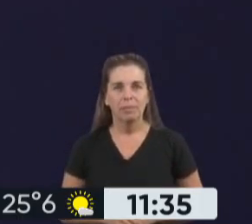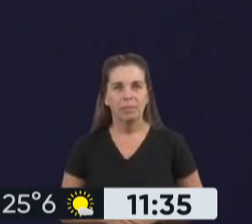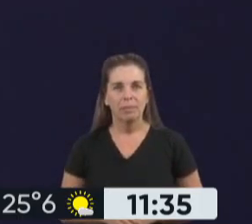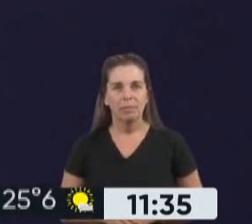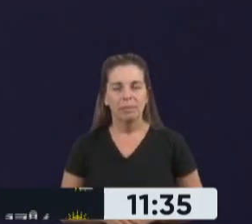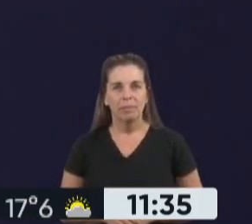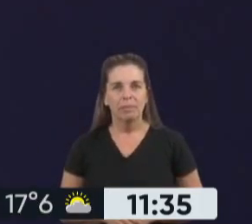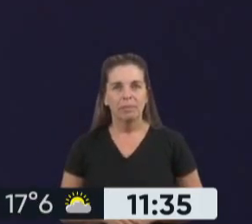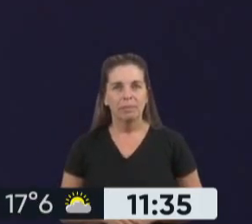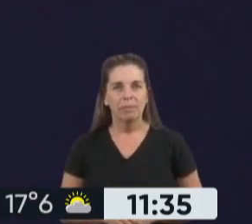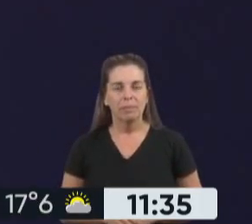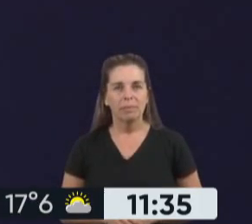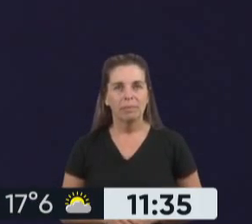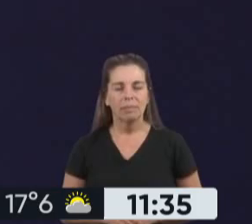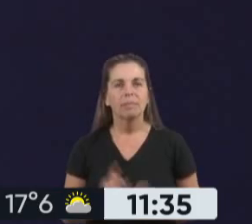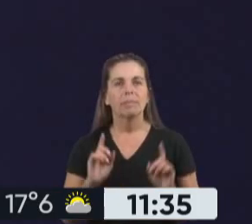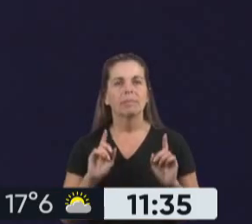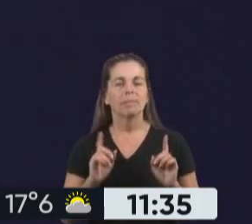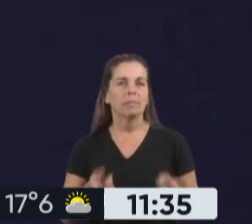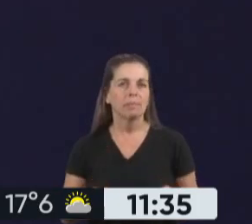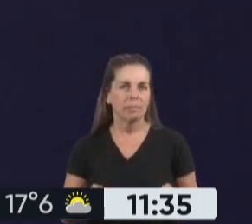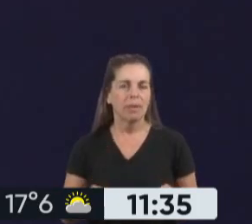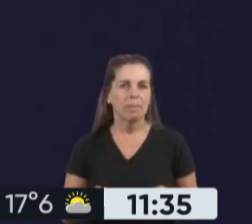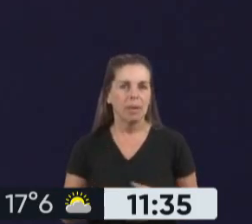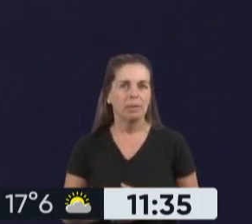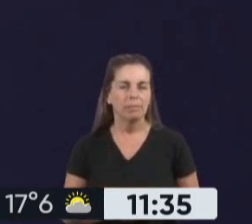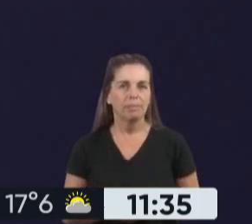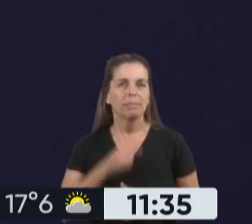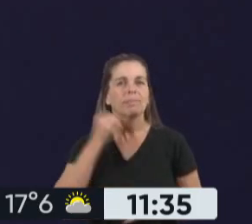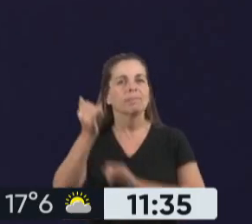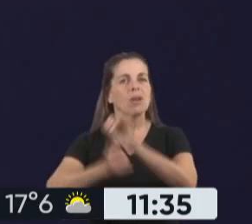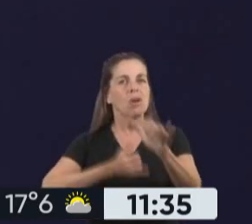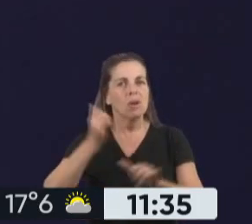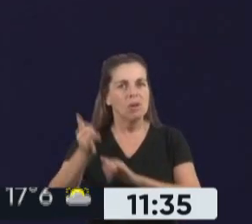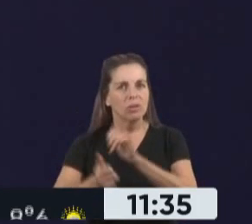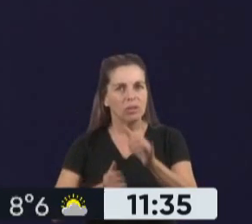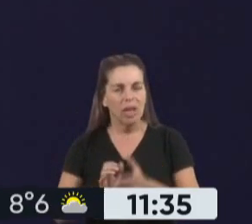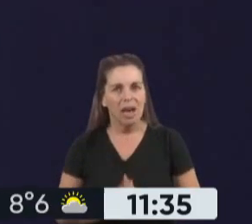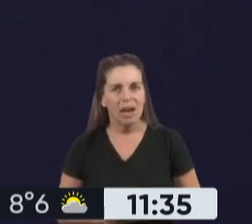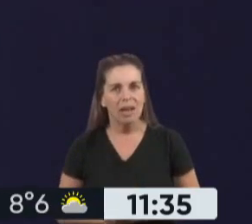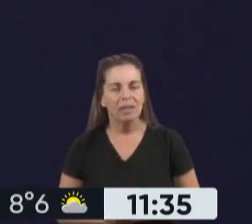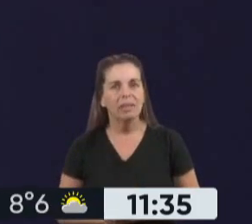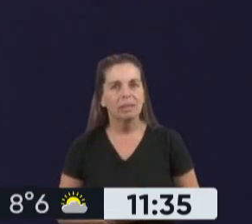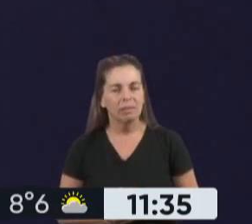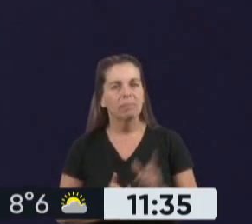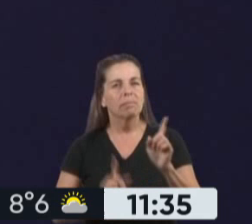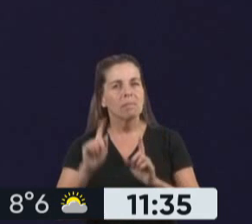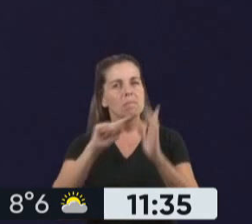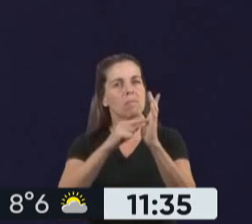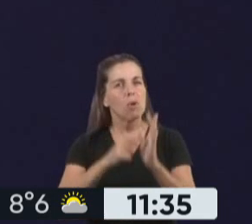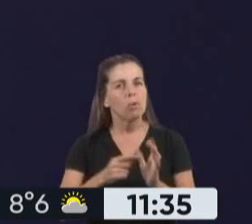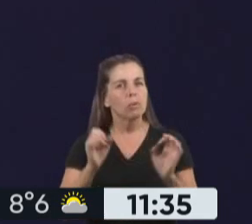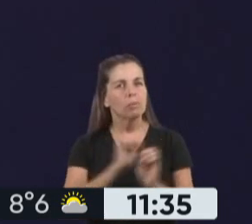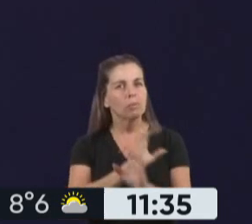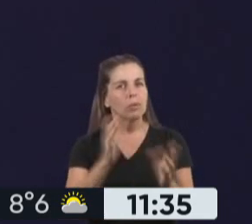y por supuesto en otro orden de cosas, contarles que hacer también algunas consideraciones sobre